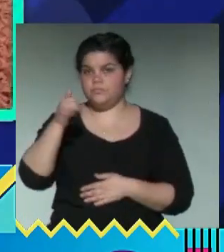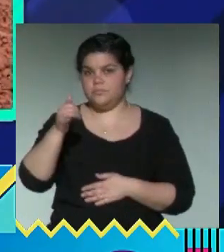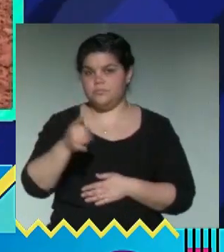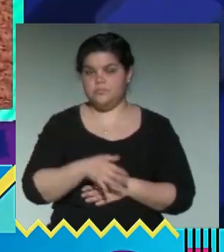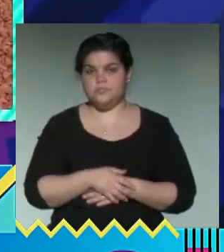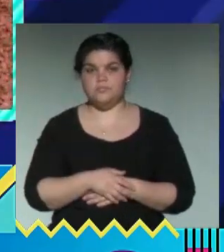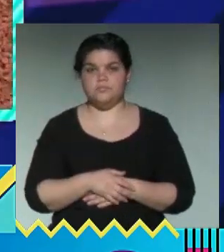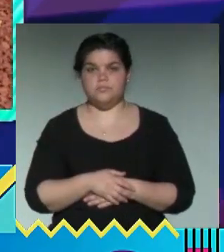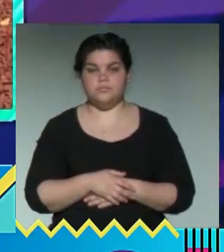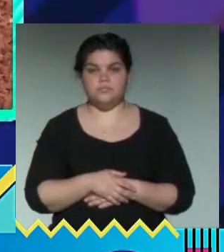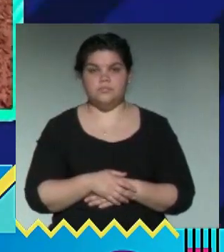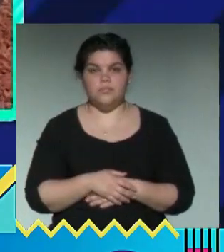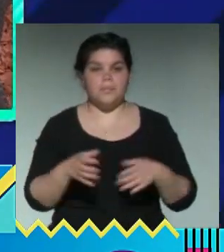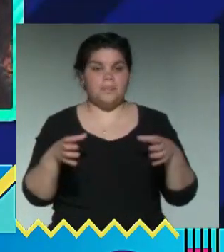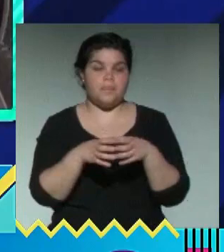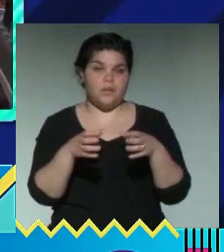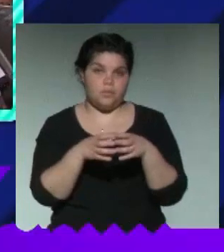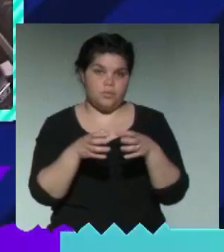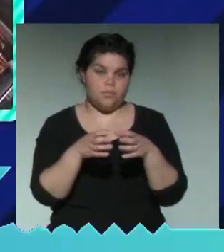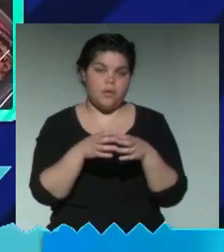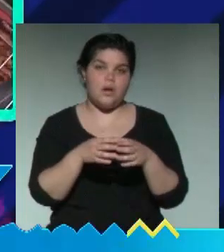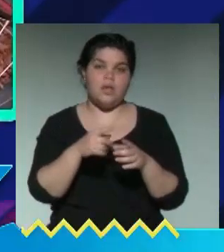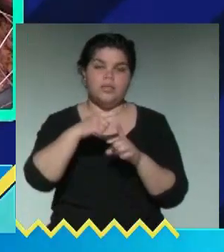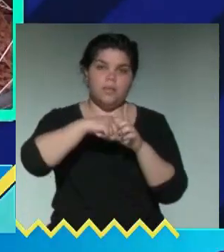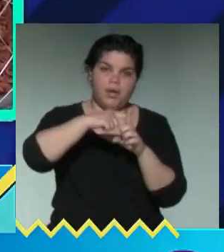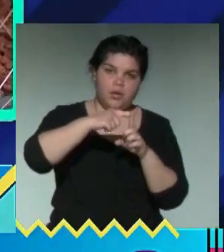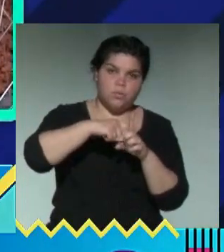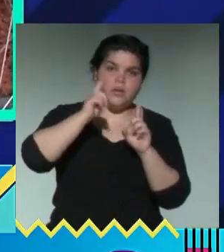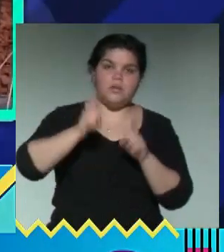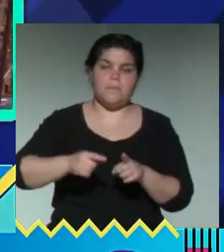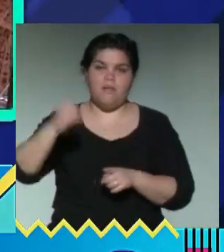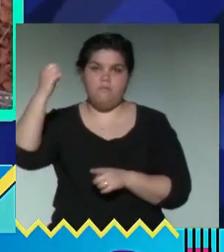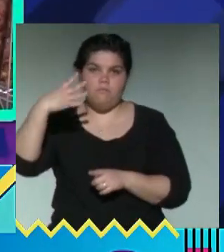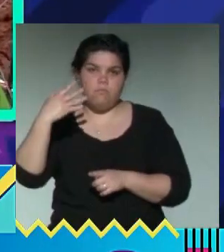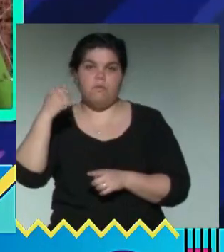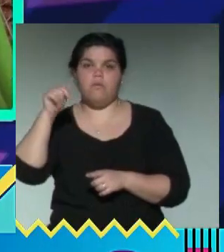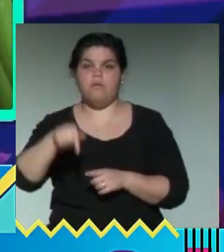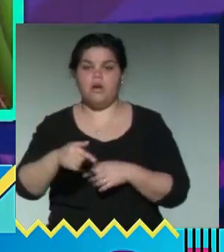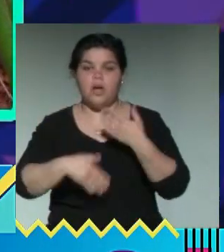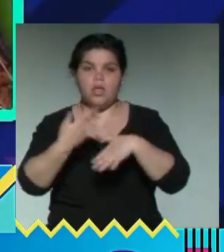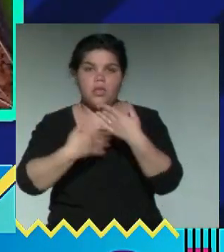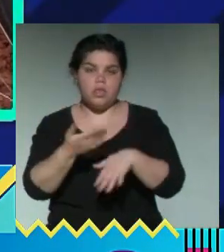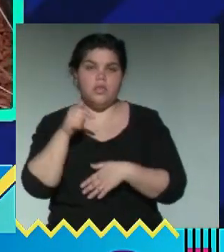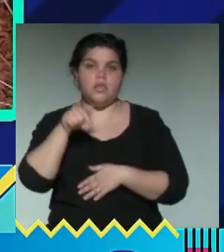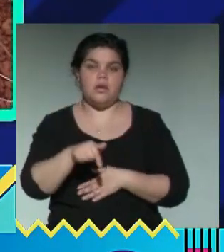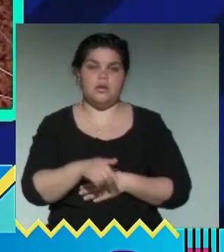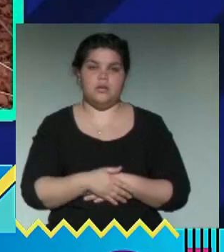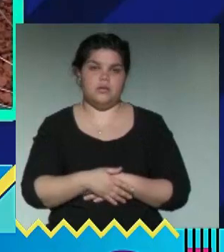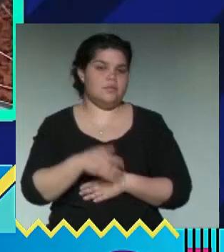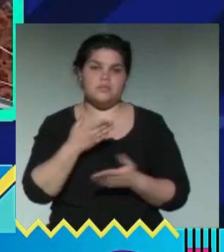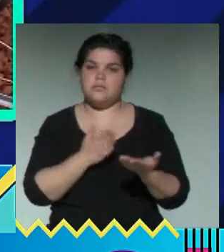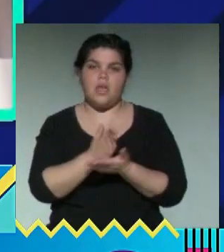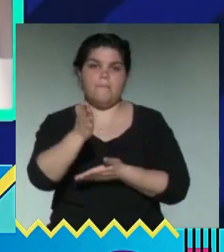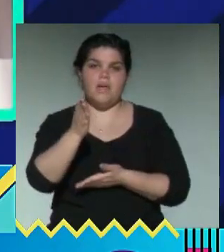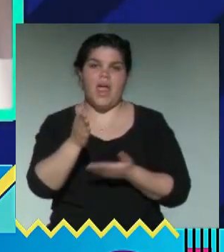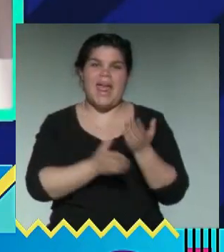equipos, tanto térmicos como fotovoltaicos que tenemos en la empresa, ahorran energía, siempre la ahorraron. La diferencia sustancial es